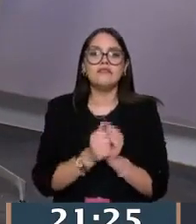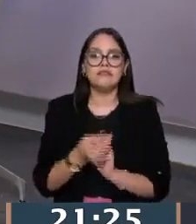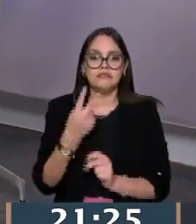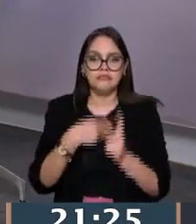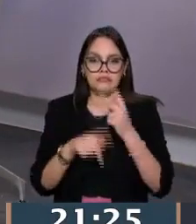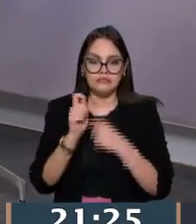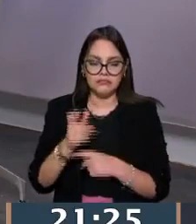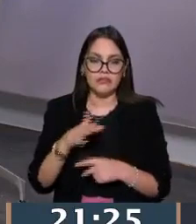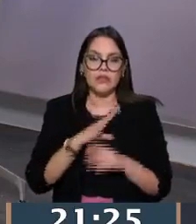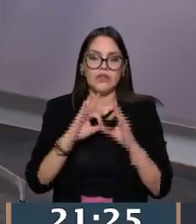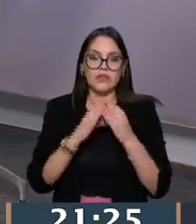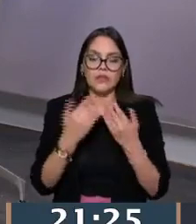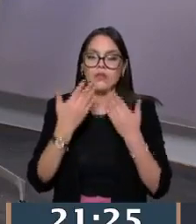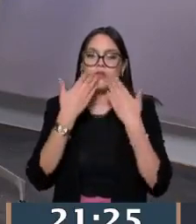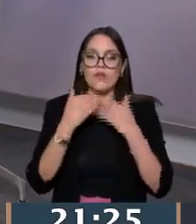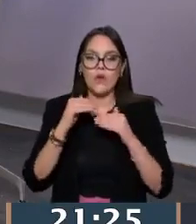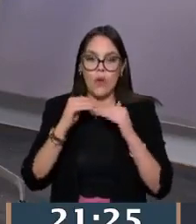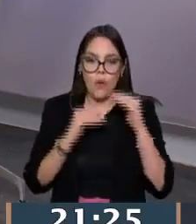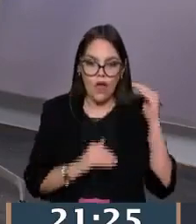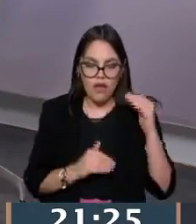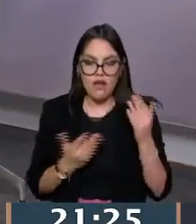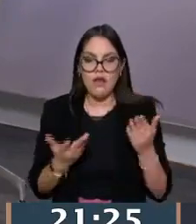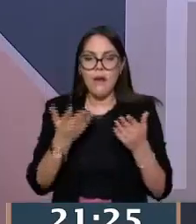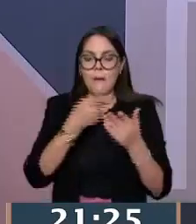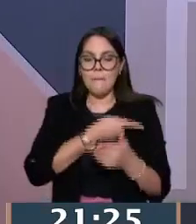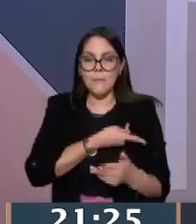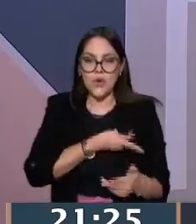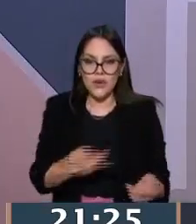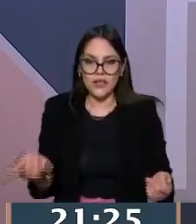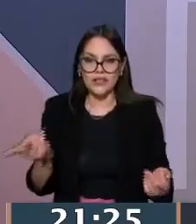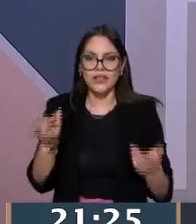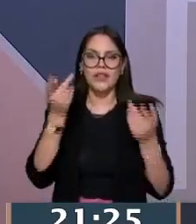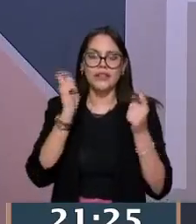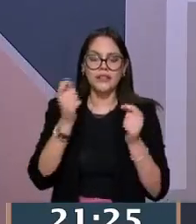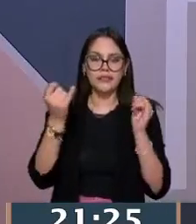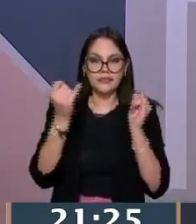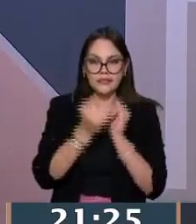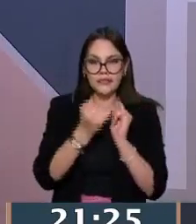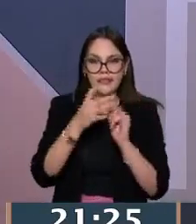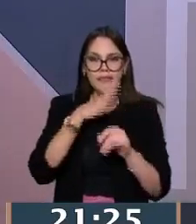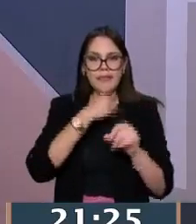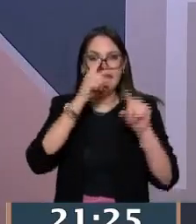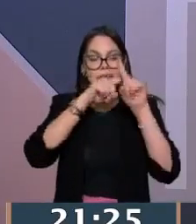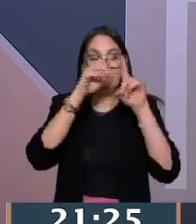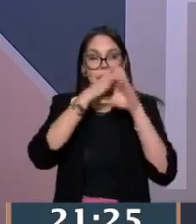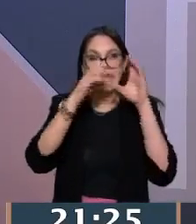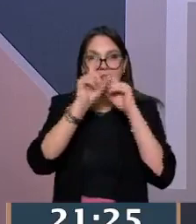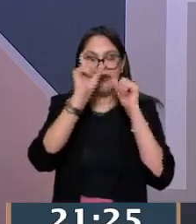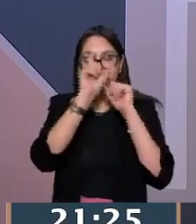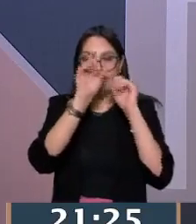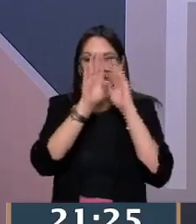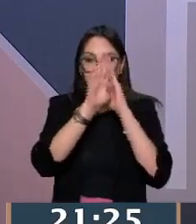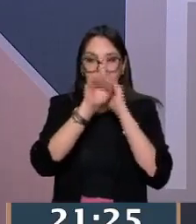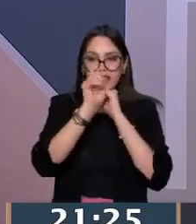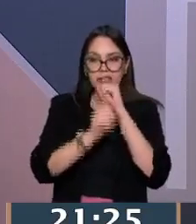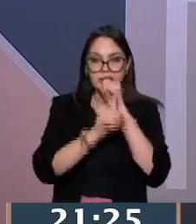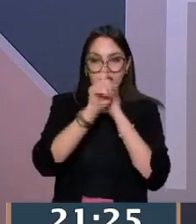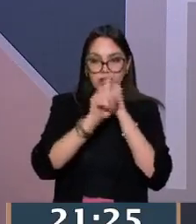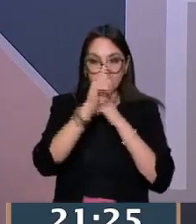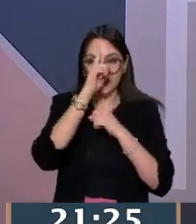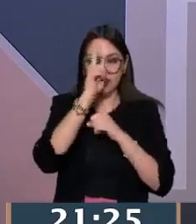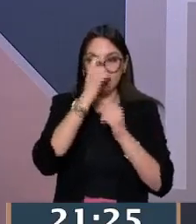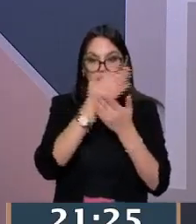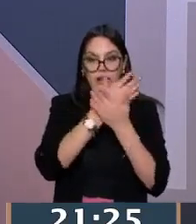vez condiciones de desigualdad, de pobreza, de generación de una anomalía social, decía yo, que no corresponde,